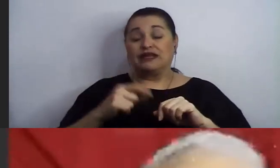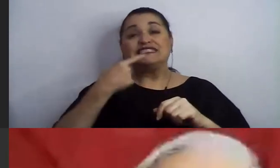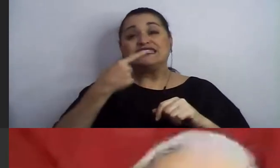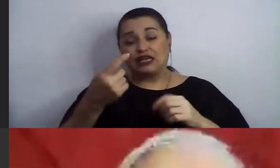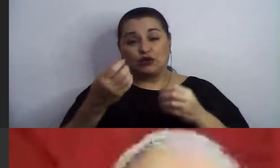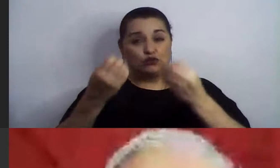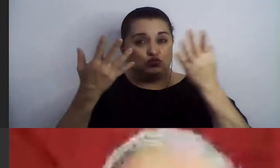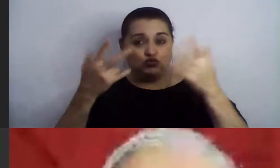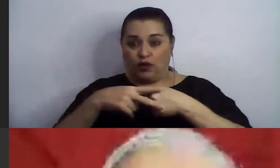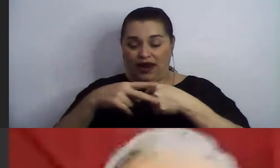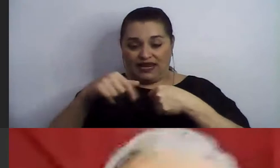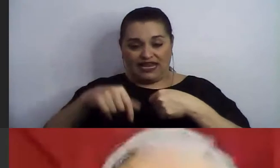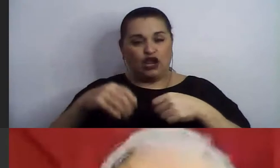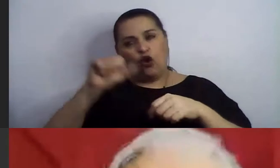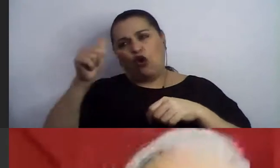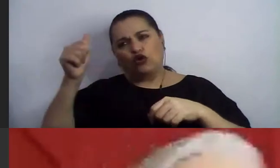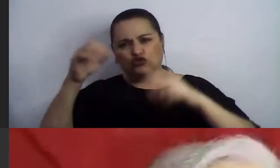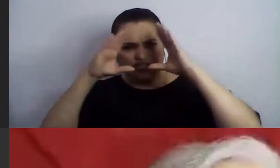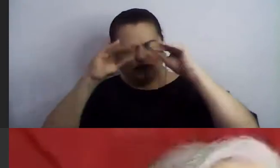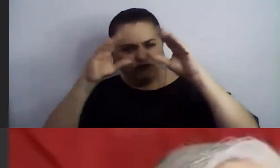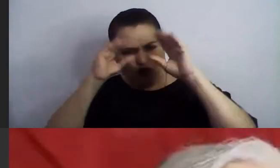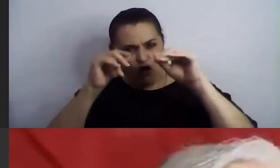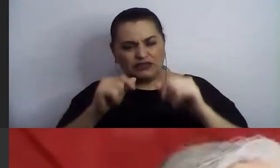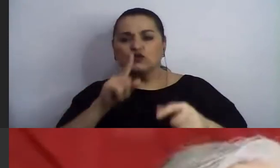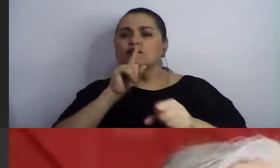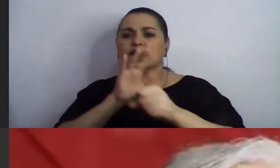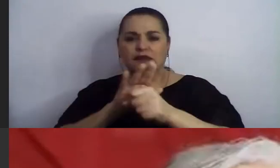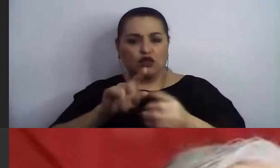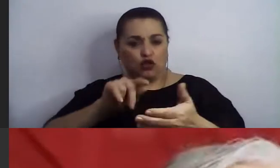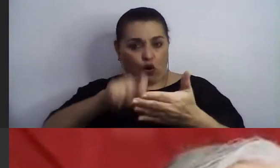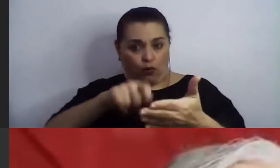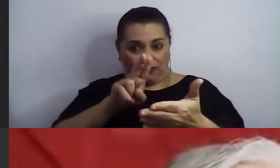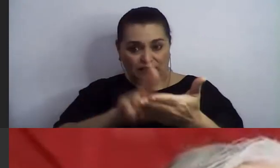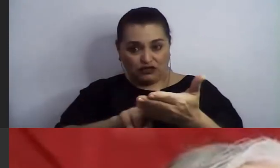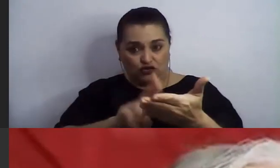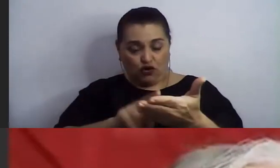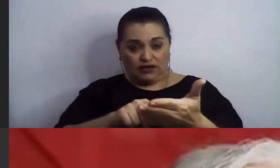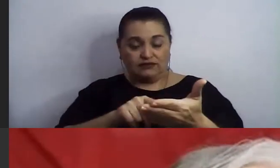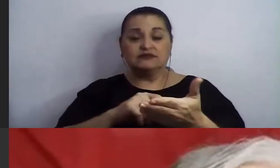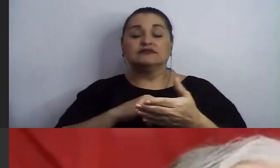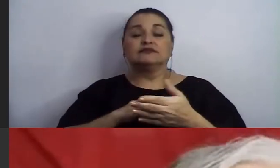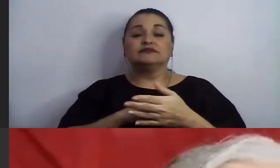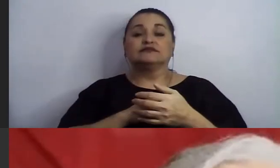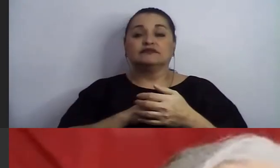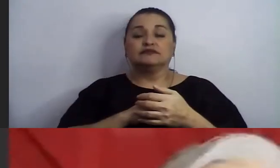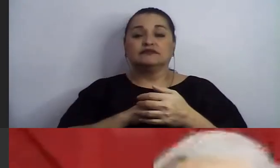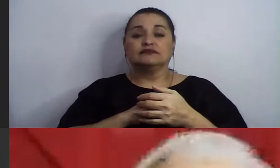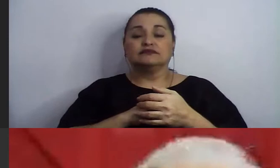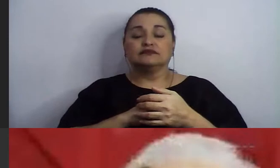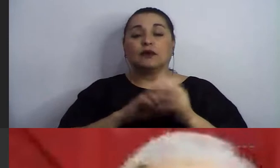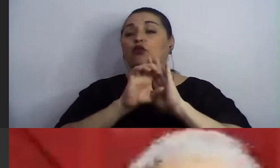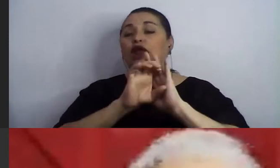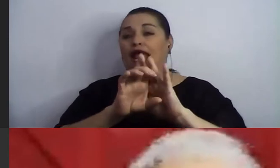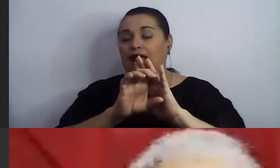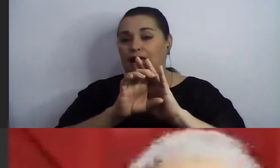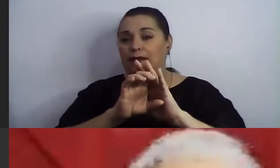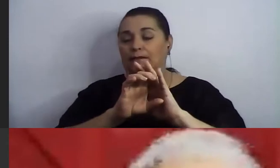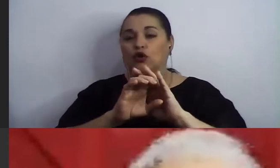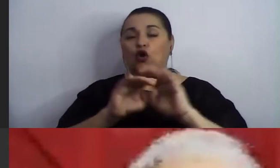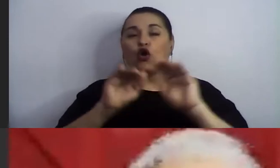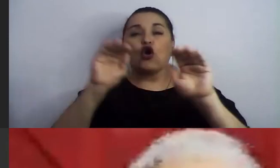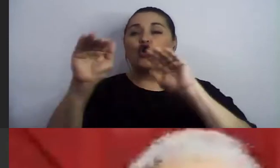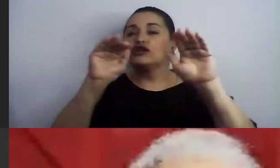y en algunos otros informes de cumplimiento de convenciones, ¿verdad?, las, por ejemplo, el consenso de